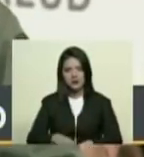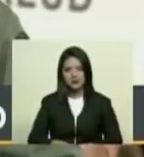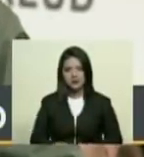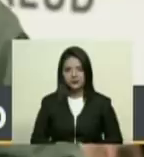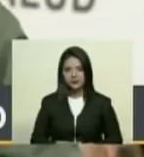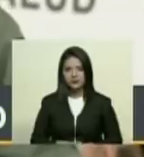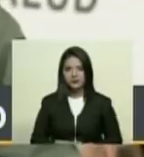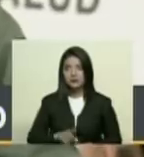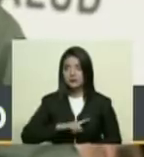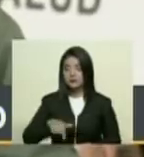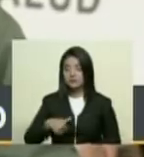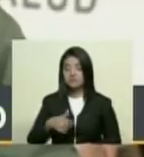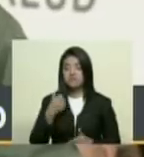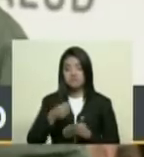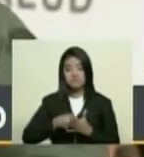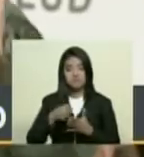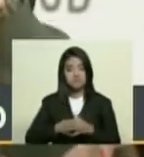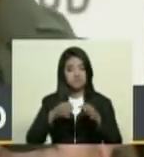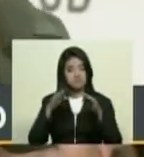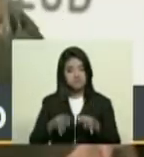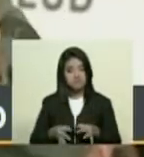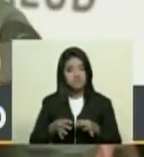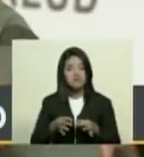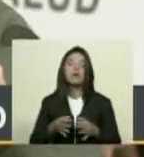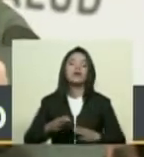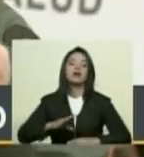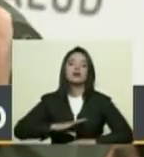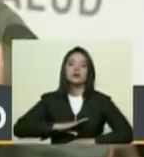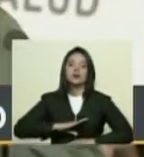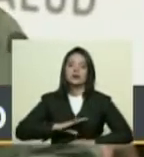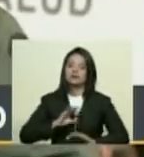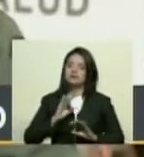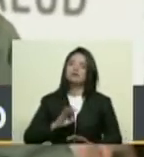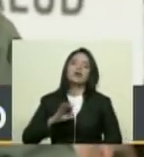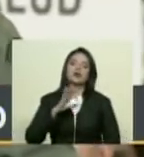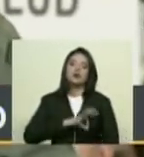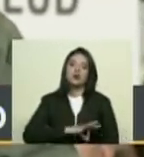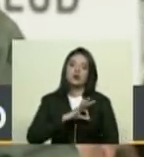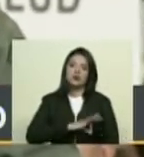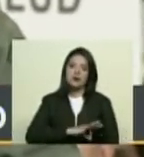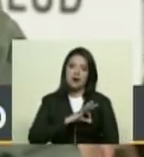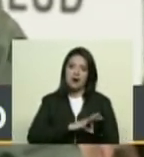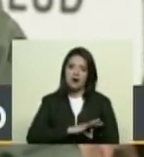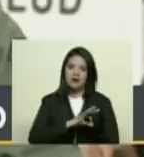donde hemos puesto énfasis precisamente en el bienestar social